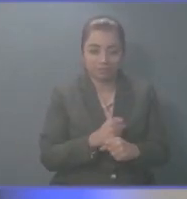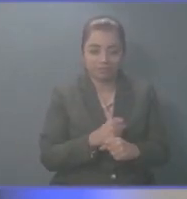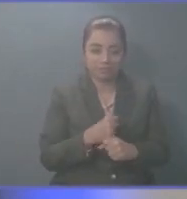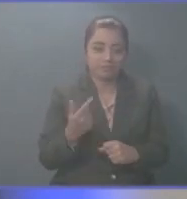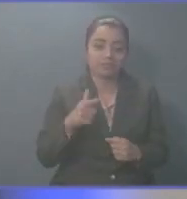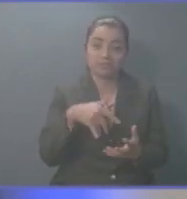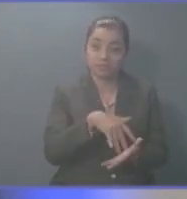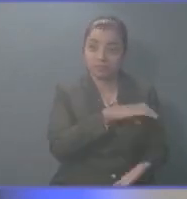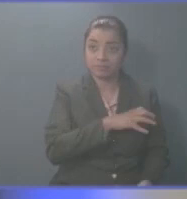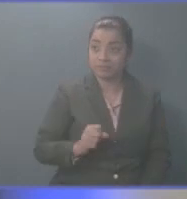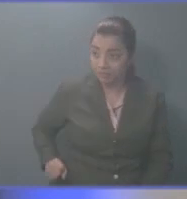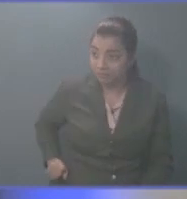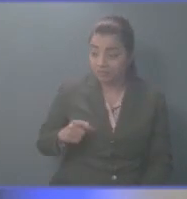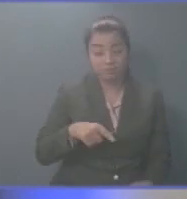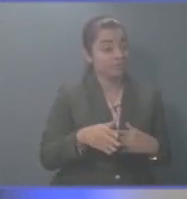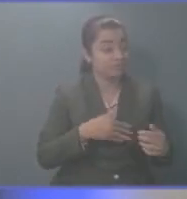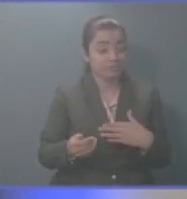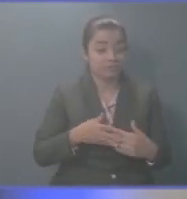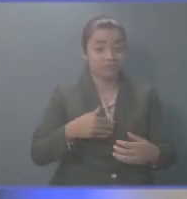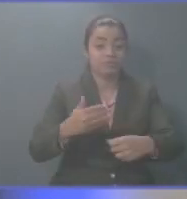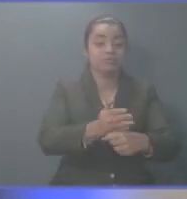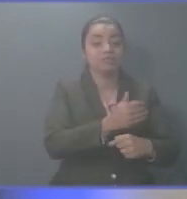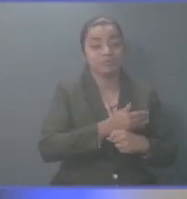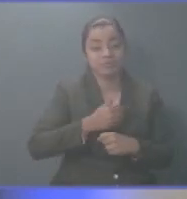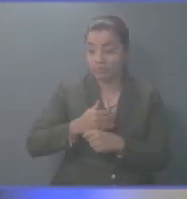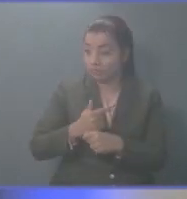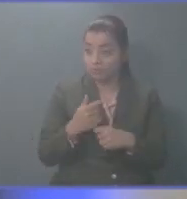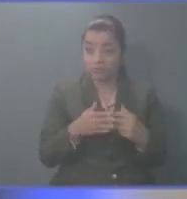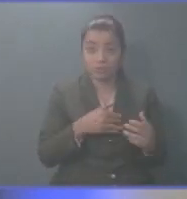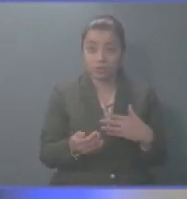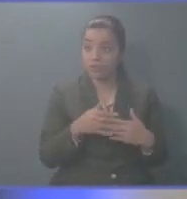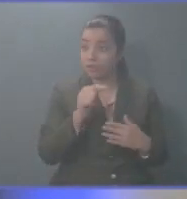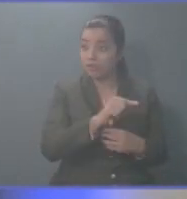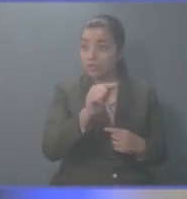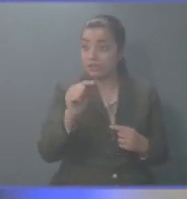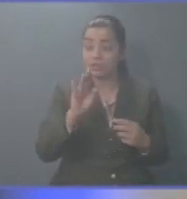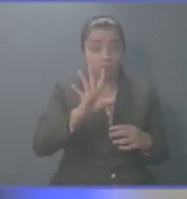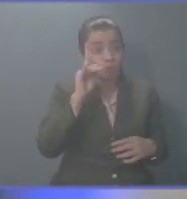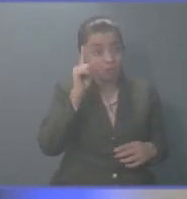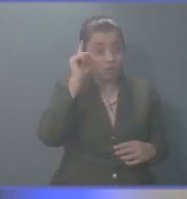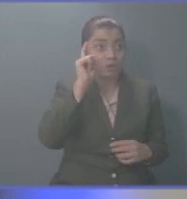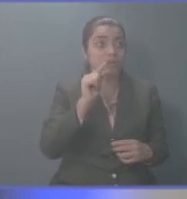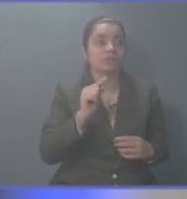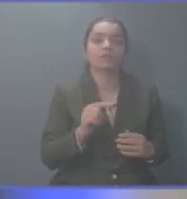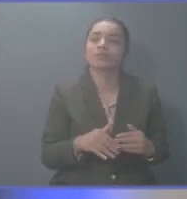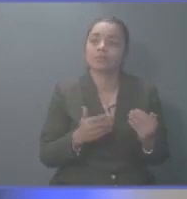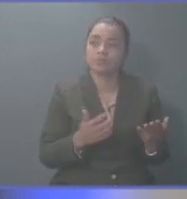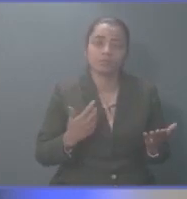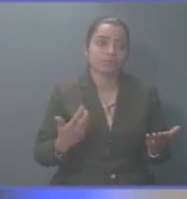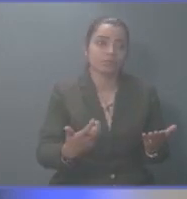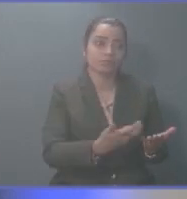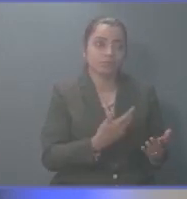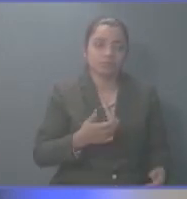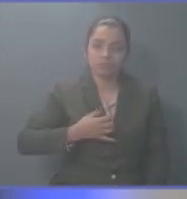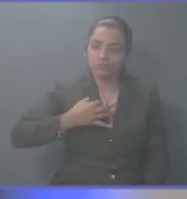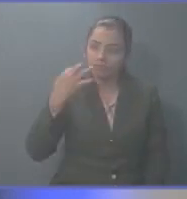salvadoreños, independientemente del color de partido político que ellos integren, representen o la ideología que ellos tengan. Nosotros tenemos